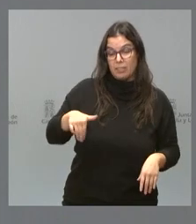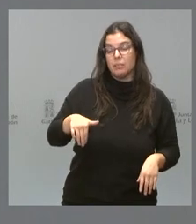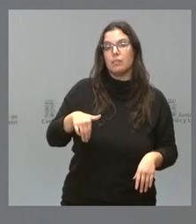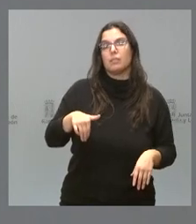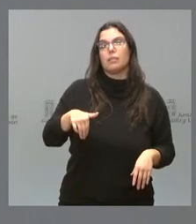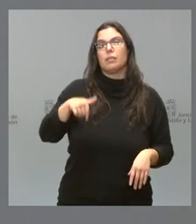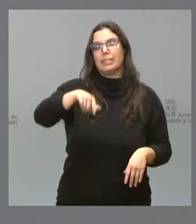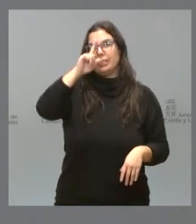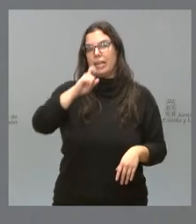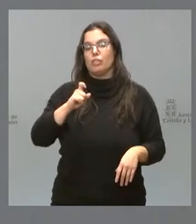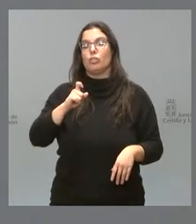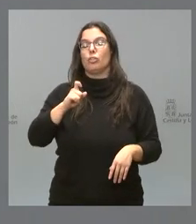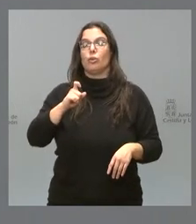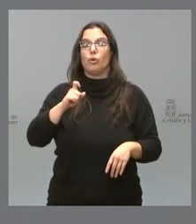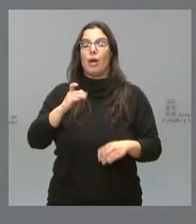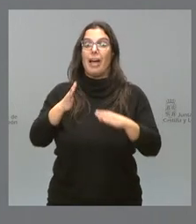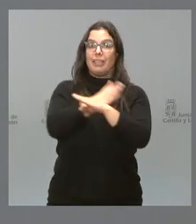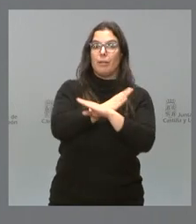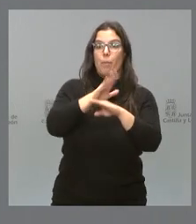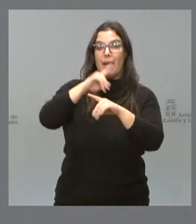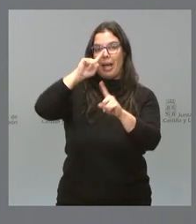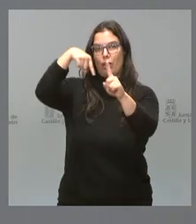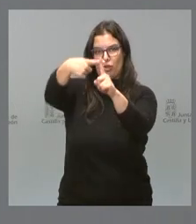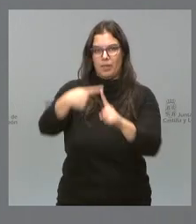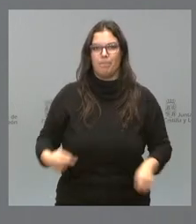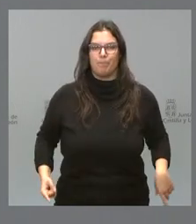Esta es un anticipo por el año 2023